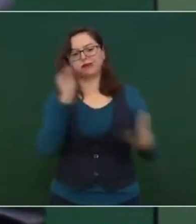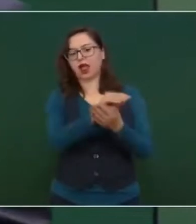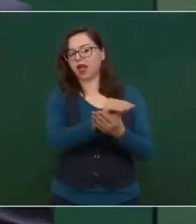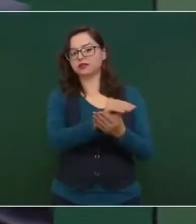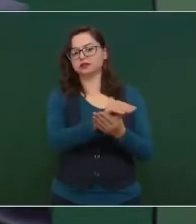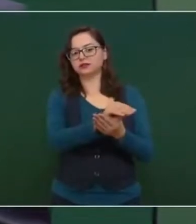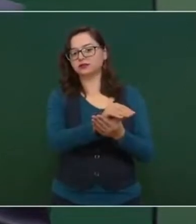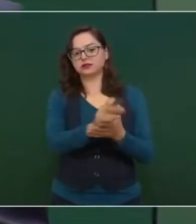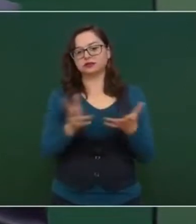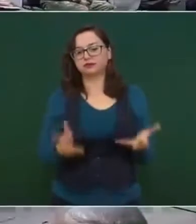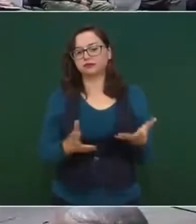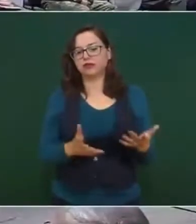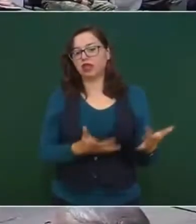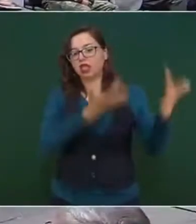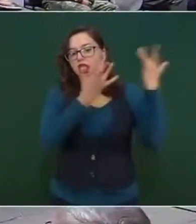el canto de las sirenas.